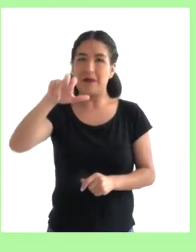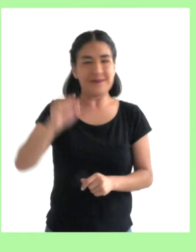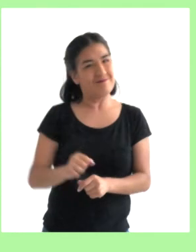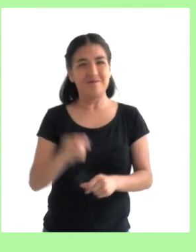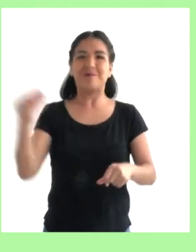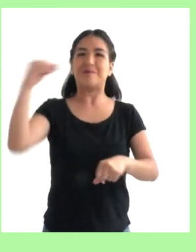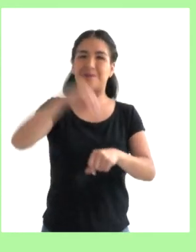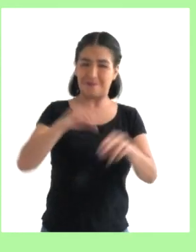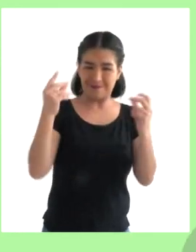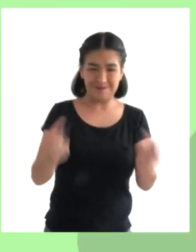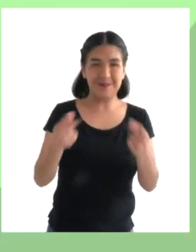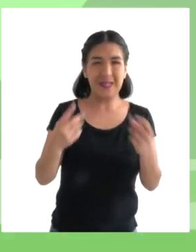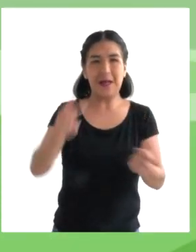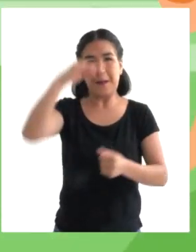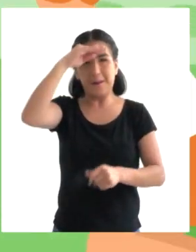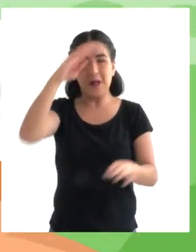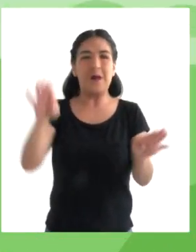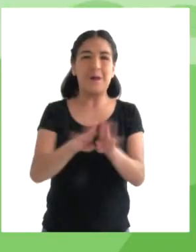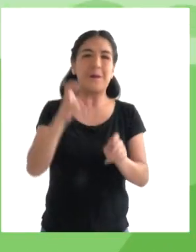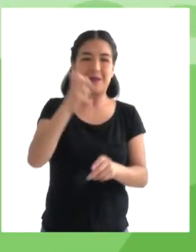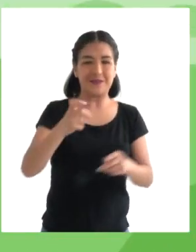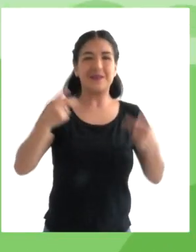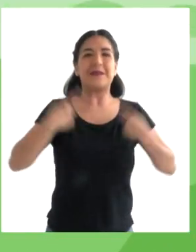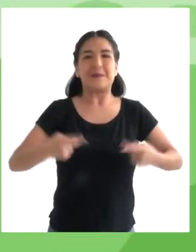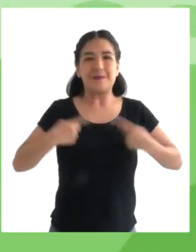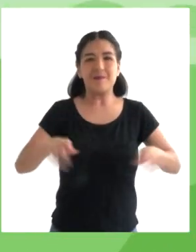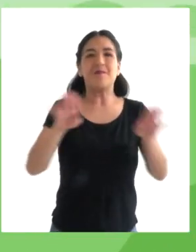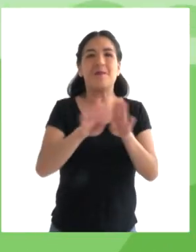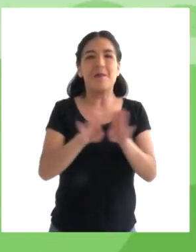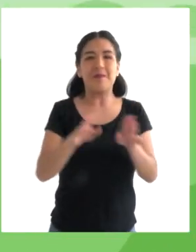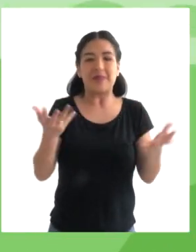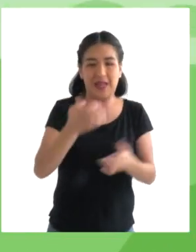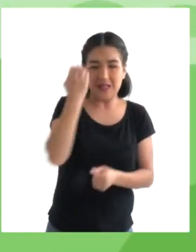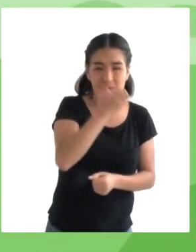o mucho más. Las iniciativas no solo se toman en terrenos